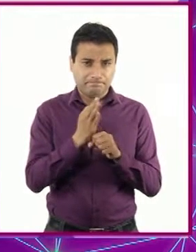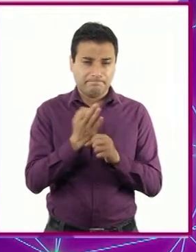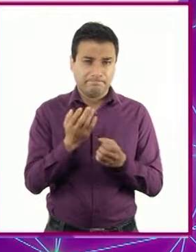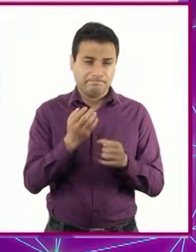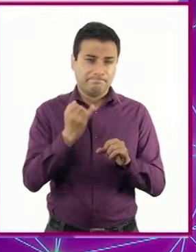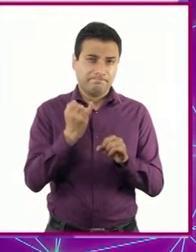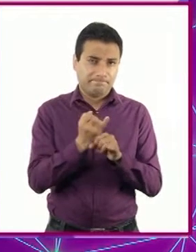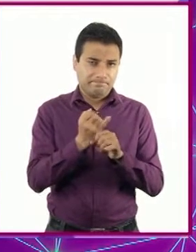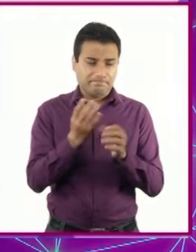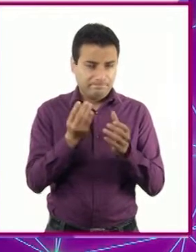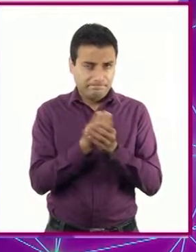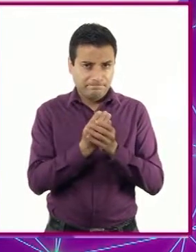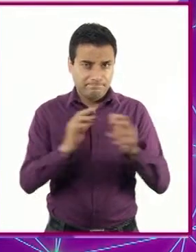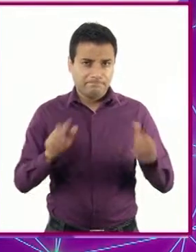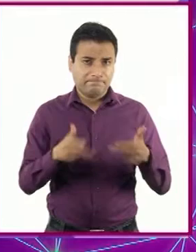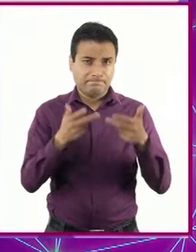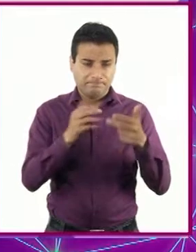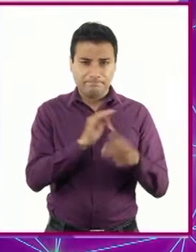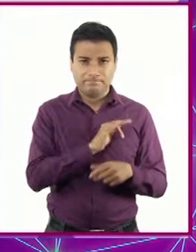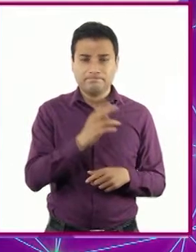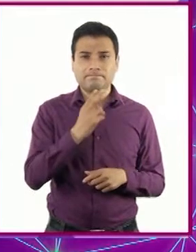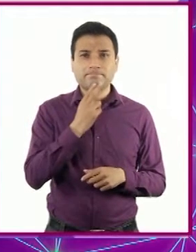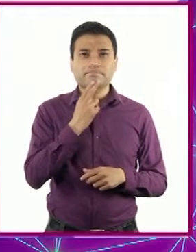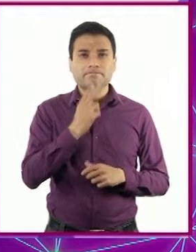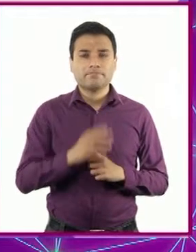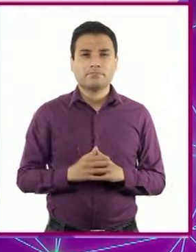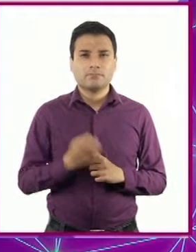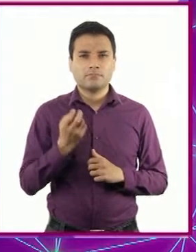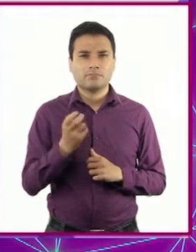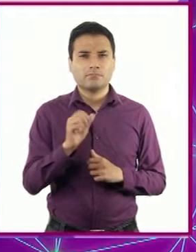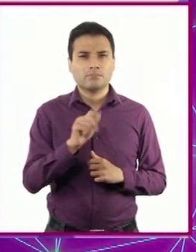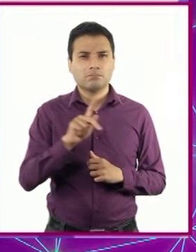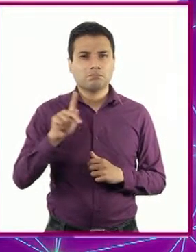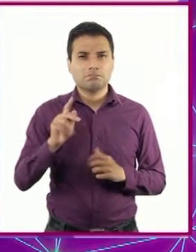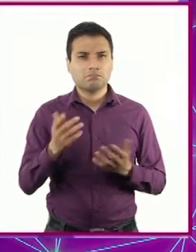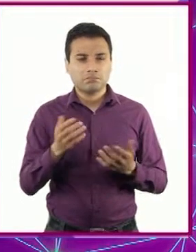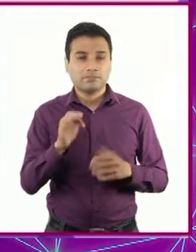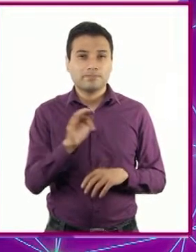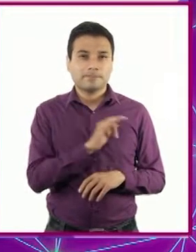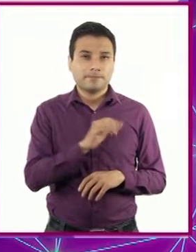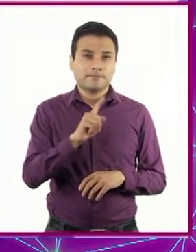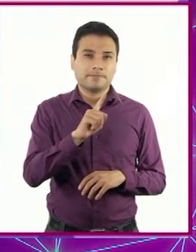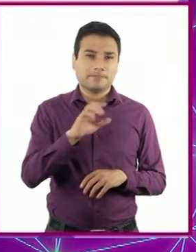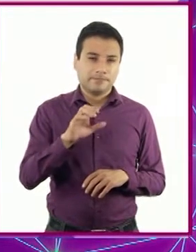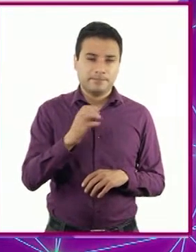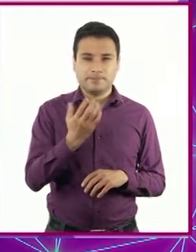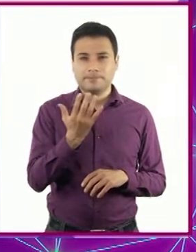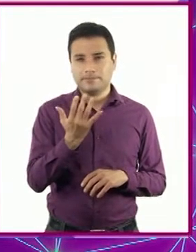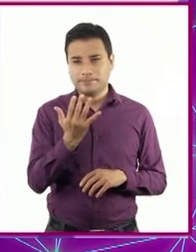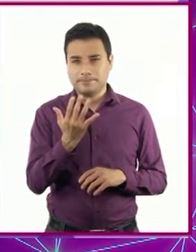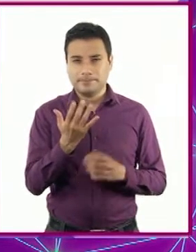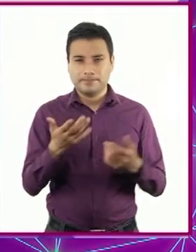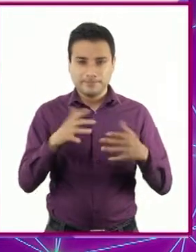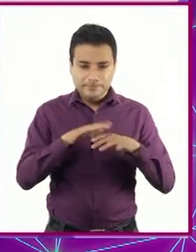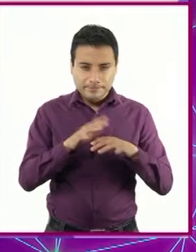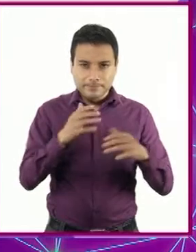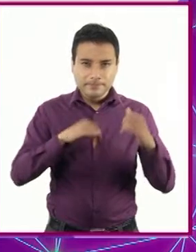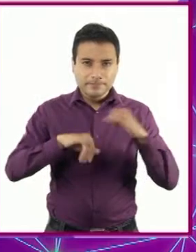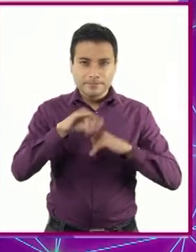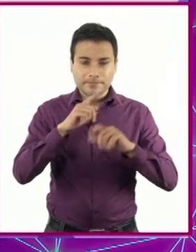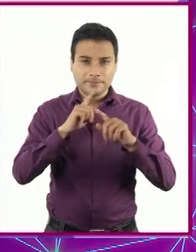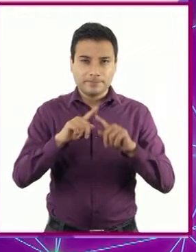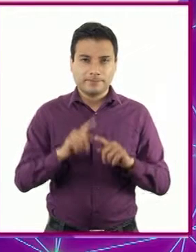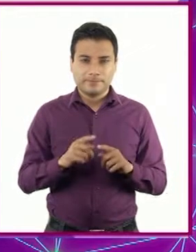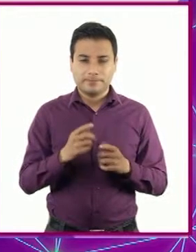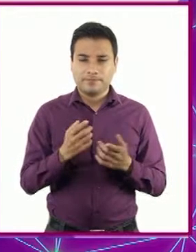distancia consideren para utilizar. Esta aplicación puede realizar más de 150 reacciones químicas, incluyendo algunas de